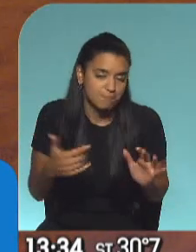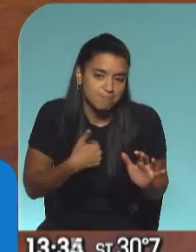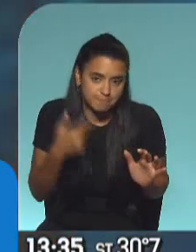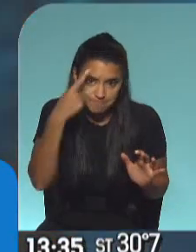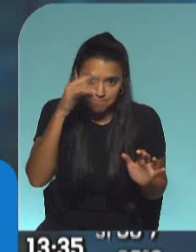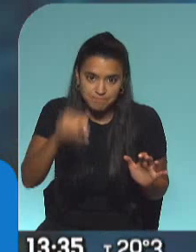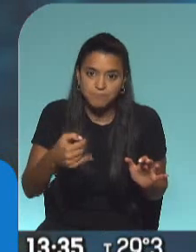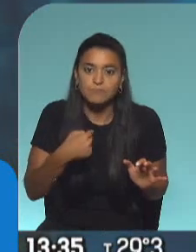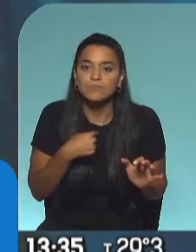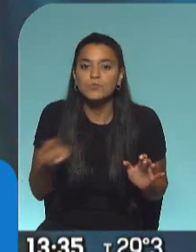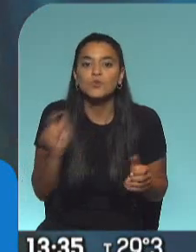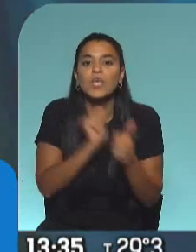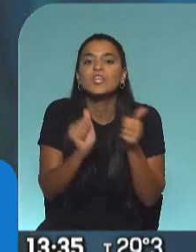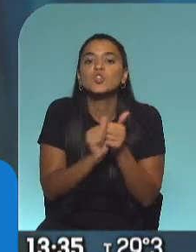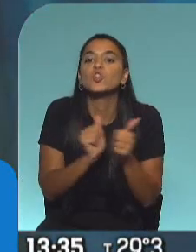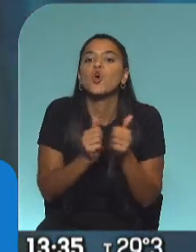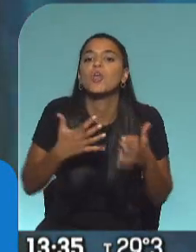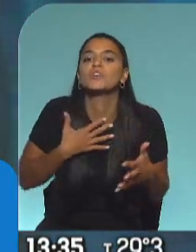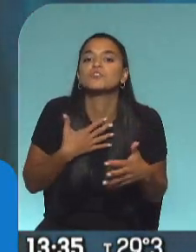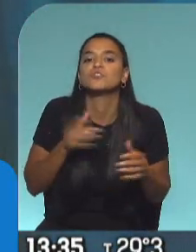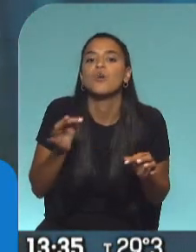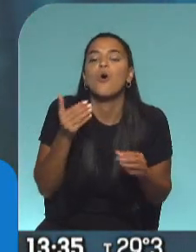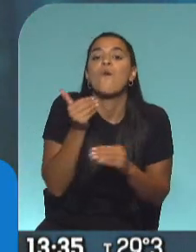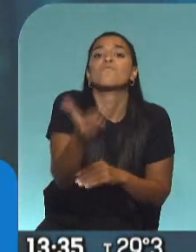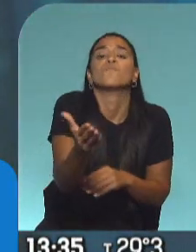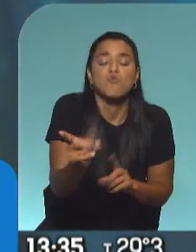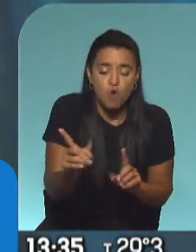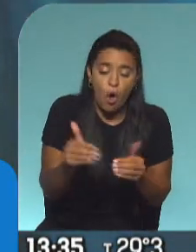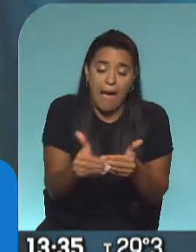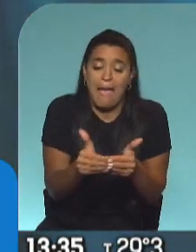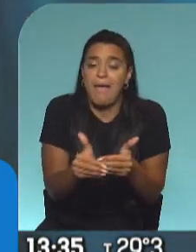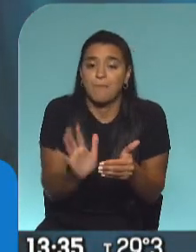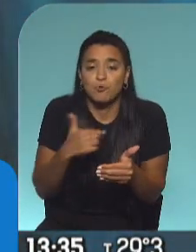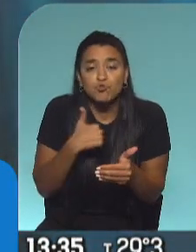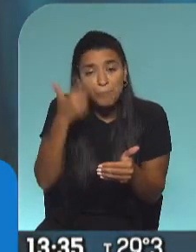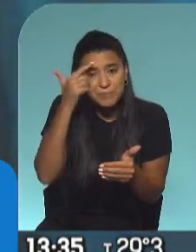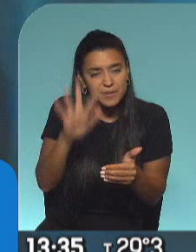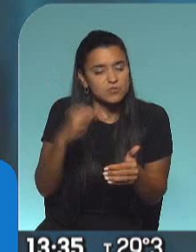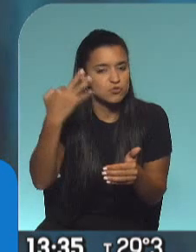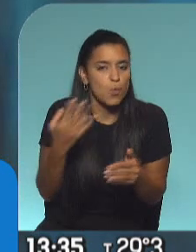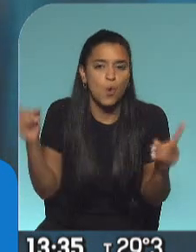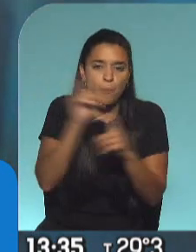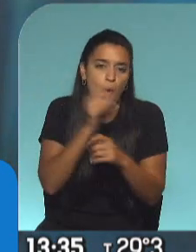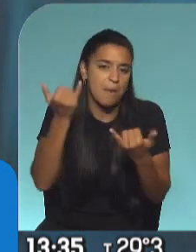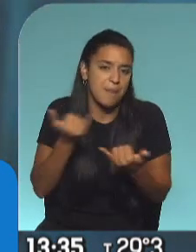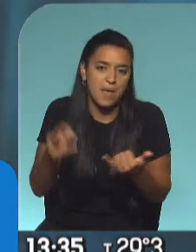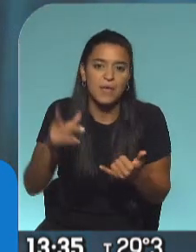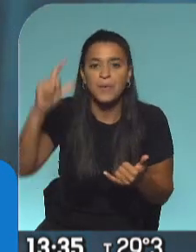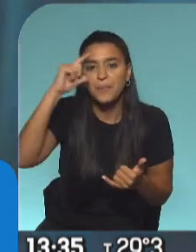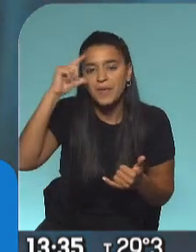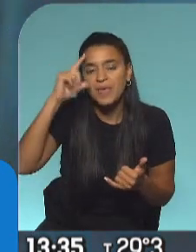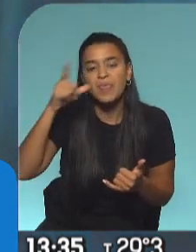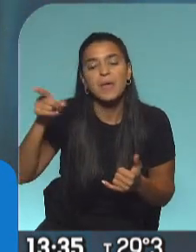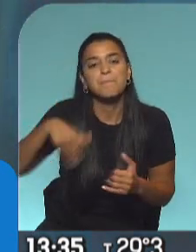Mi pronóstico, soy historiador, no me animo a ir mucho más hacia adelante, pero mi pronóstico es que va a haber problemas. Digamos que Biden es del